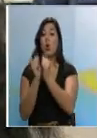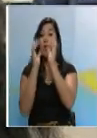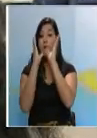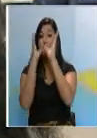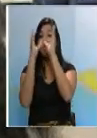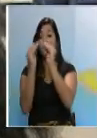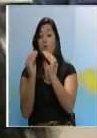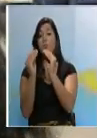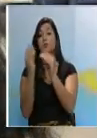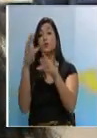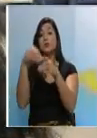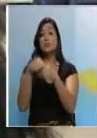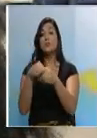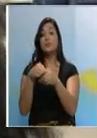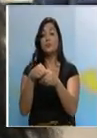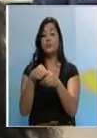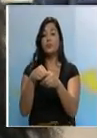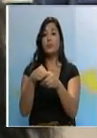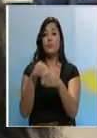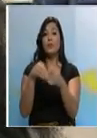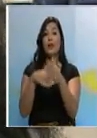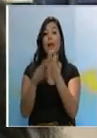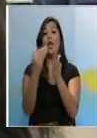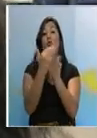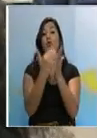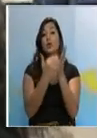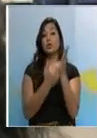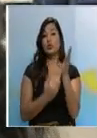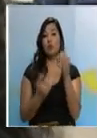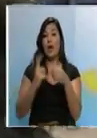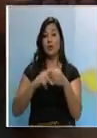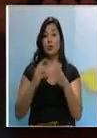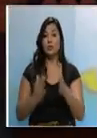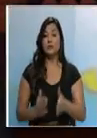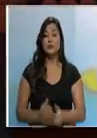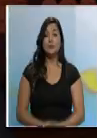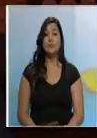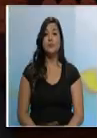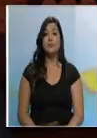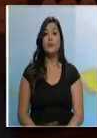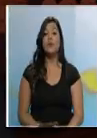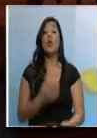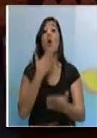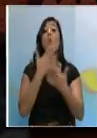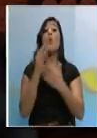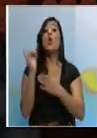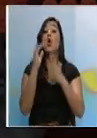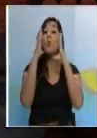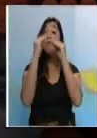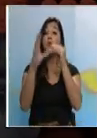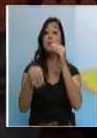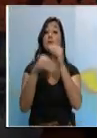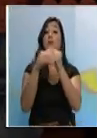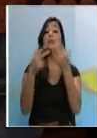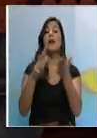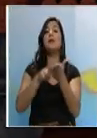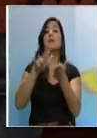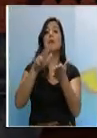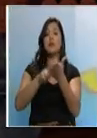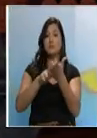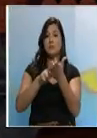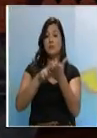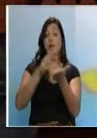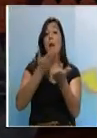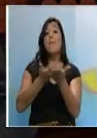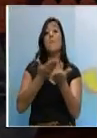que recabe en los registros de accionistas. Bien, como dato adicional, se aprobó una moción para solicitar